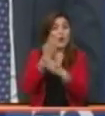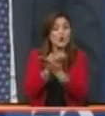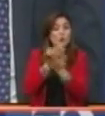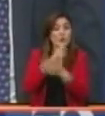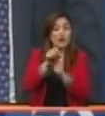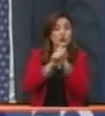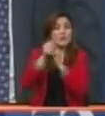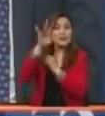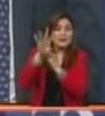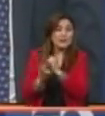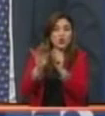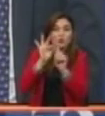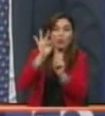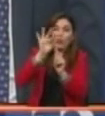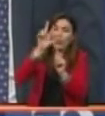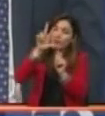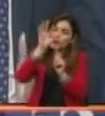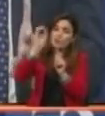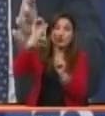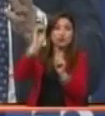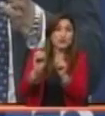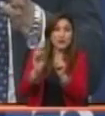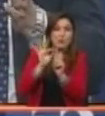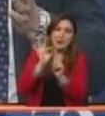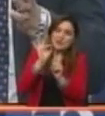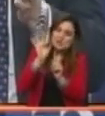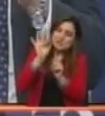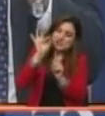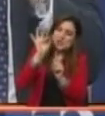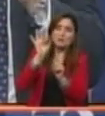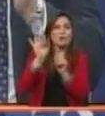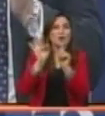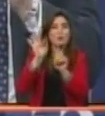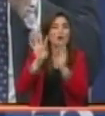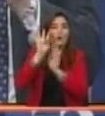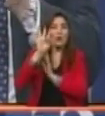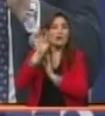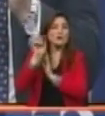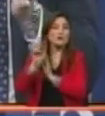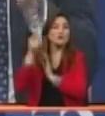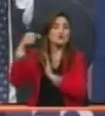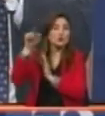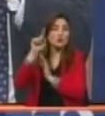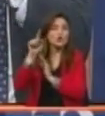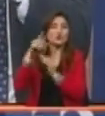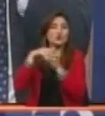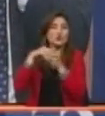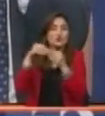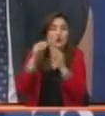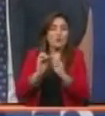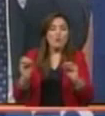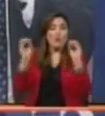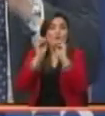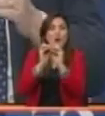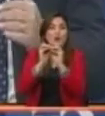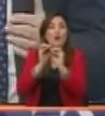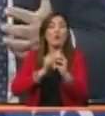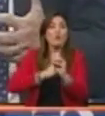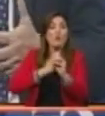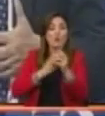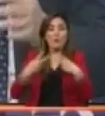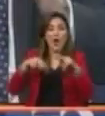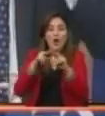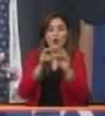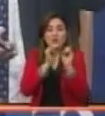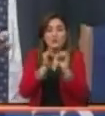el 2017 marcaron 3% de crecimiento, eso es más o menos unos 4 mil millones de dólares de incremento en el Producto Interno Bruto,